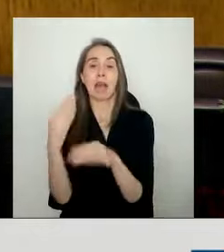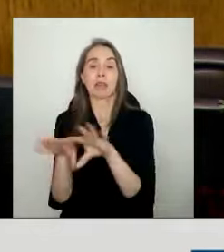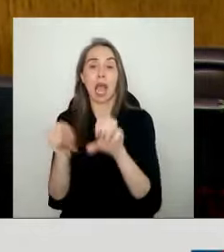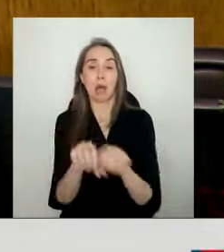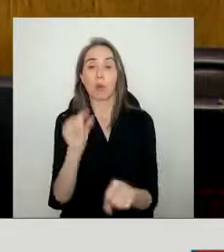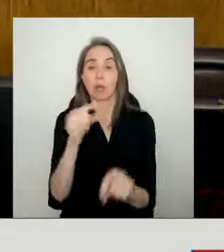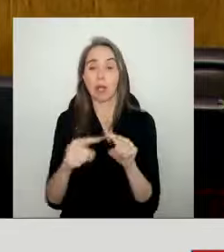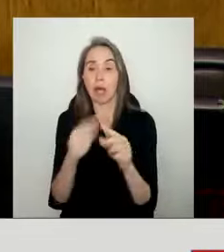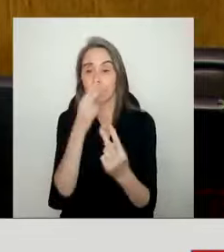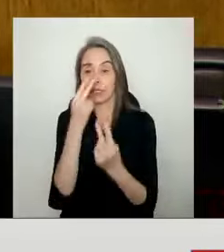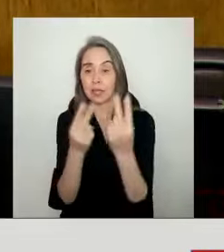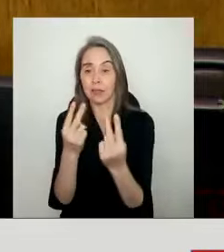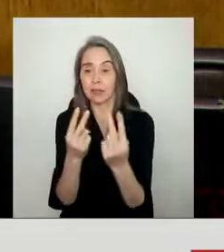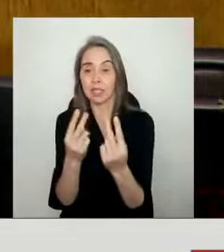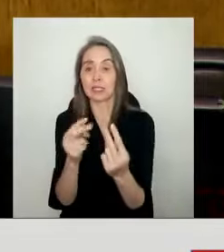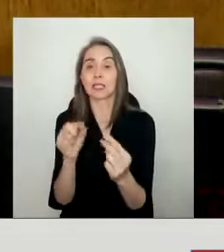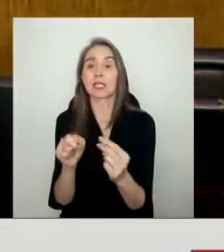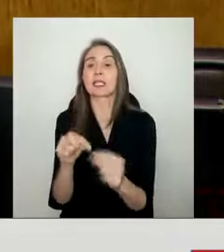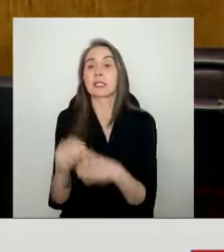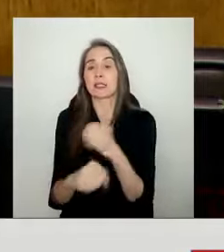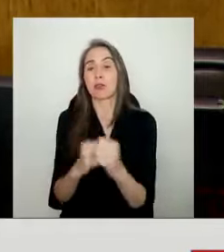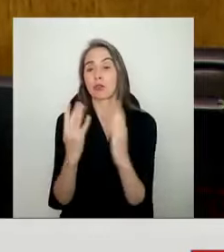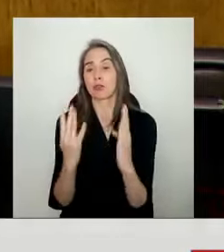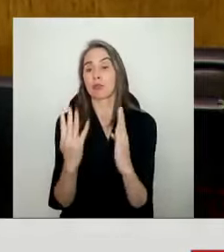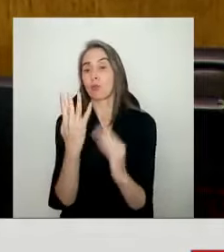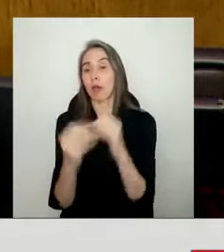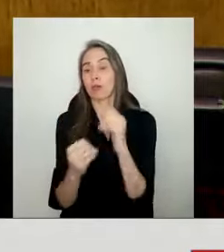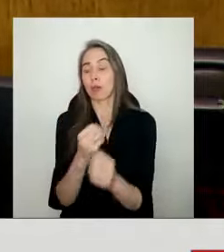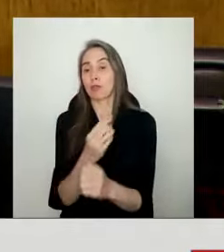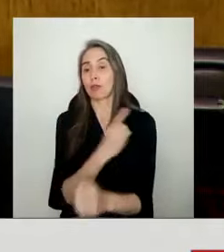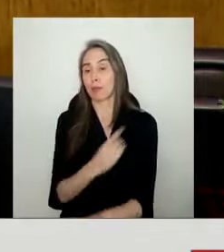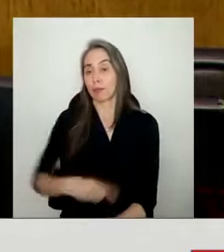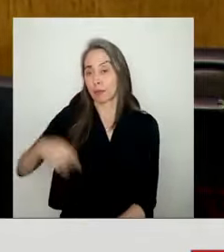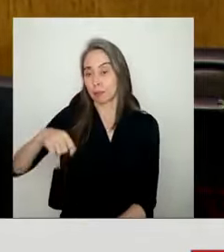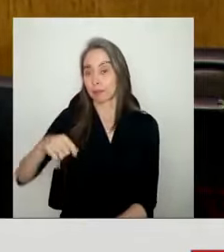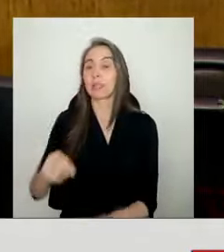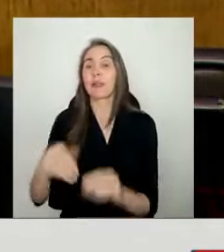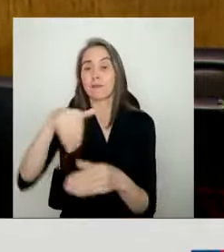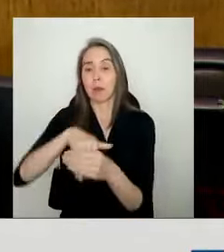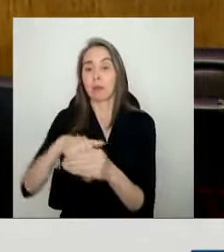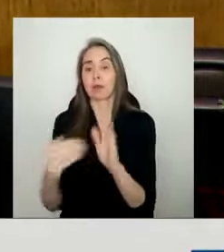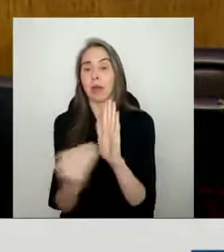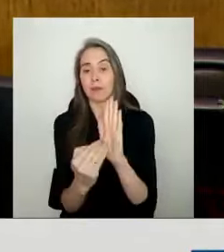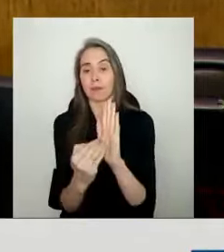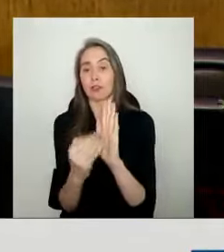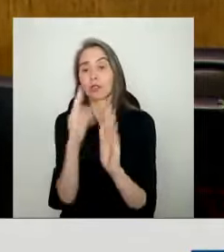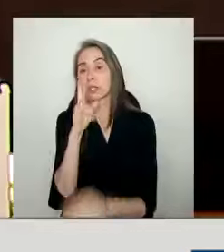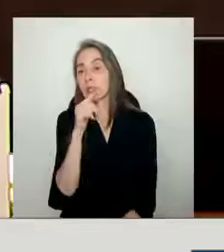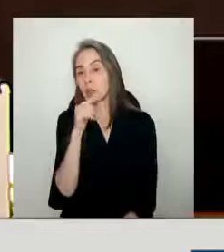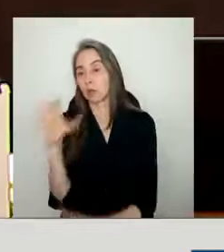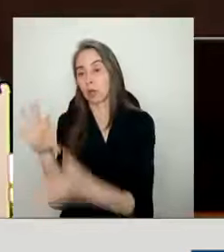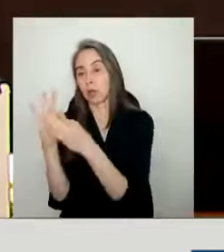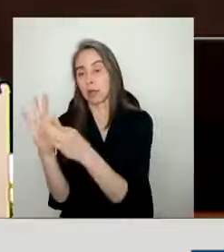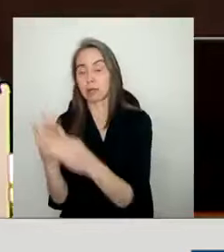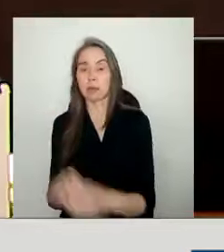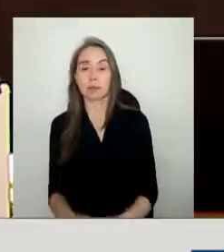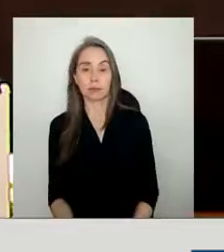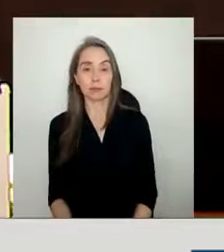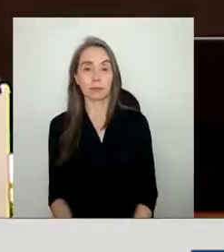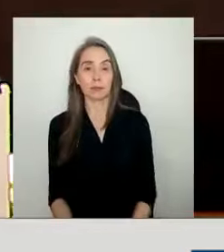esta legislatura presidenta esto lo vamos a votar sin duda alguna de manera favorable gracias gracias